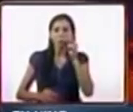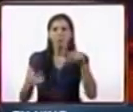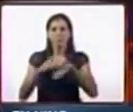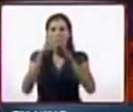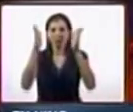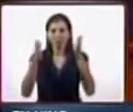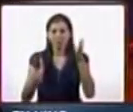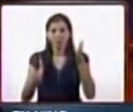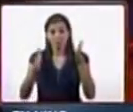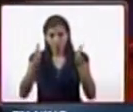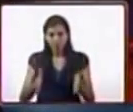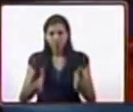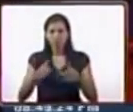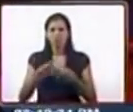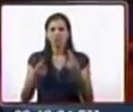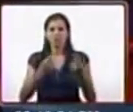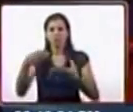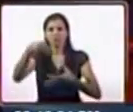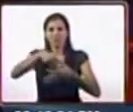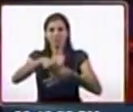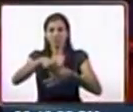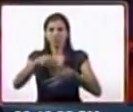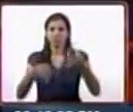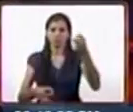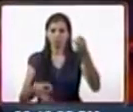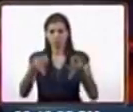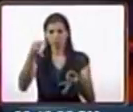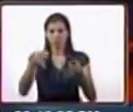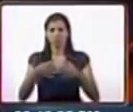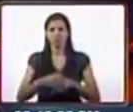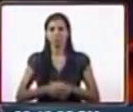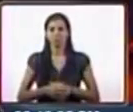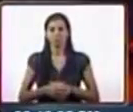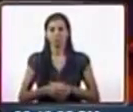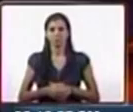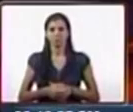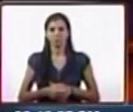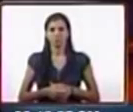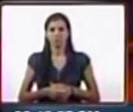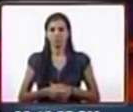Poder Popular para Relaciones, Justicia y Paz.